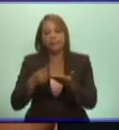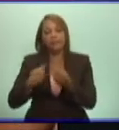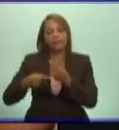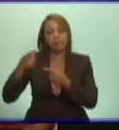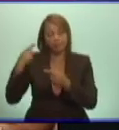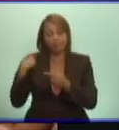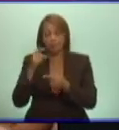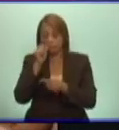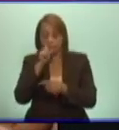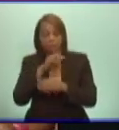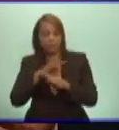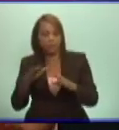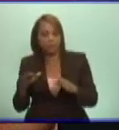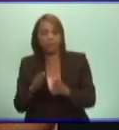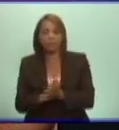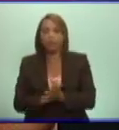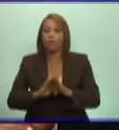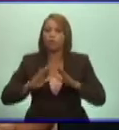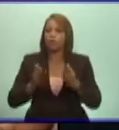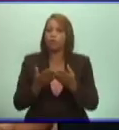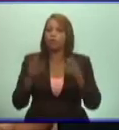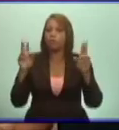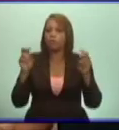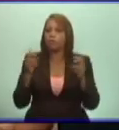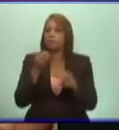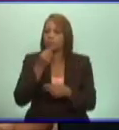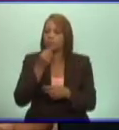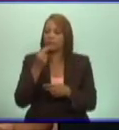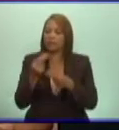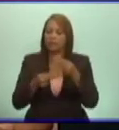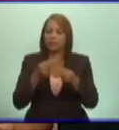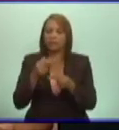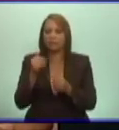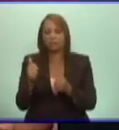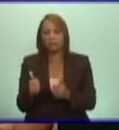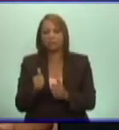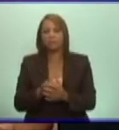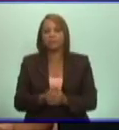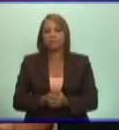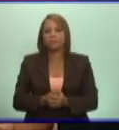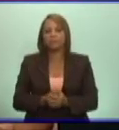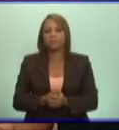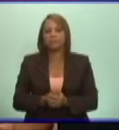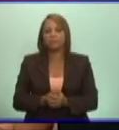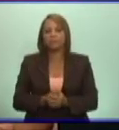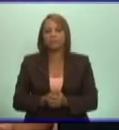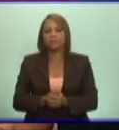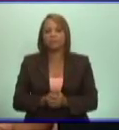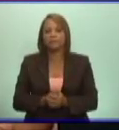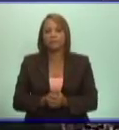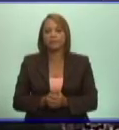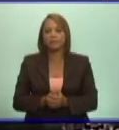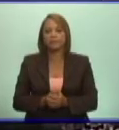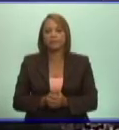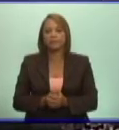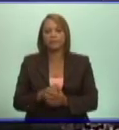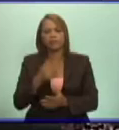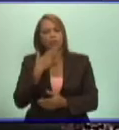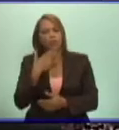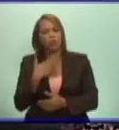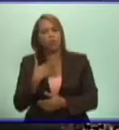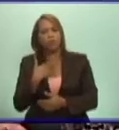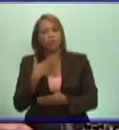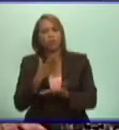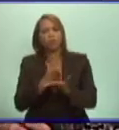abordar los temas y pueden estar en mejores condiciones para hacerlo en este momento. ¿Cómo los estudiantes de